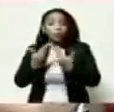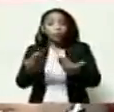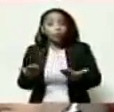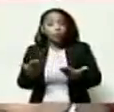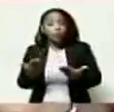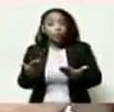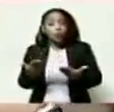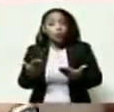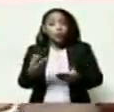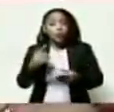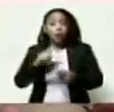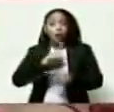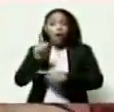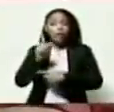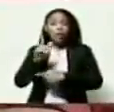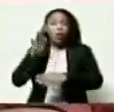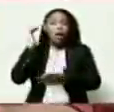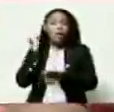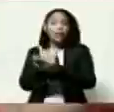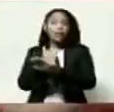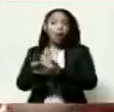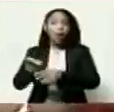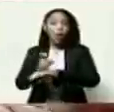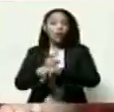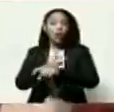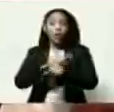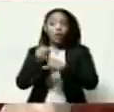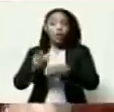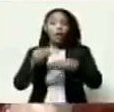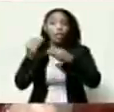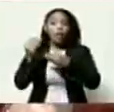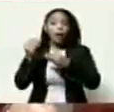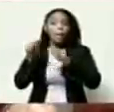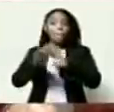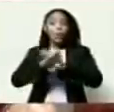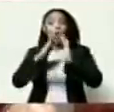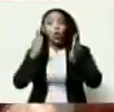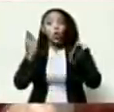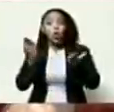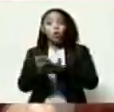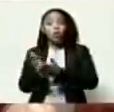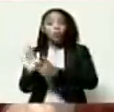los atribuían a que los había asesinado el gobierno, y le daba la vuelta al mundo.